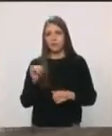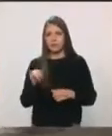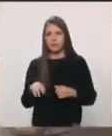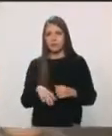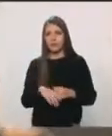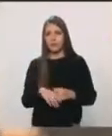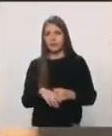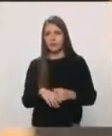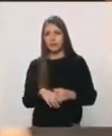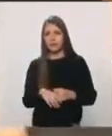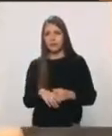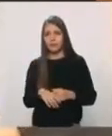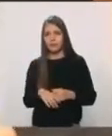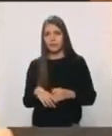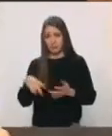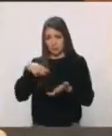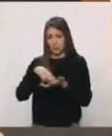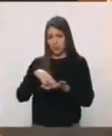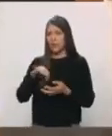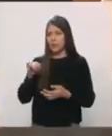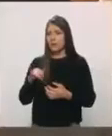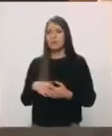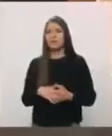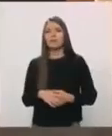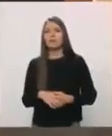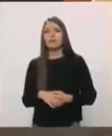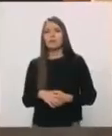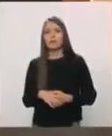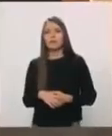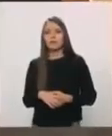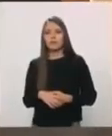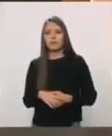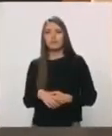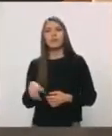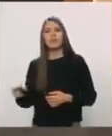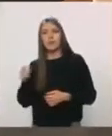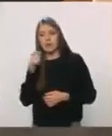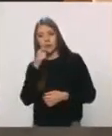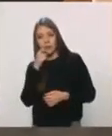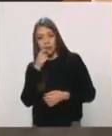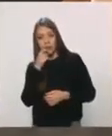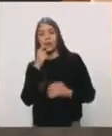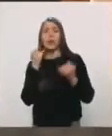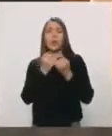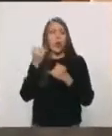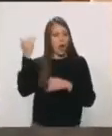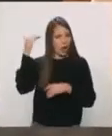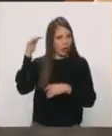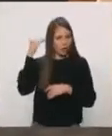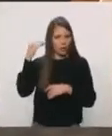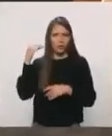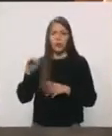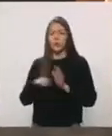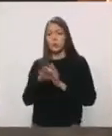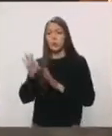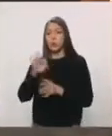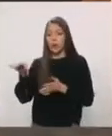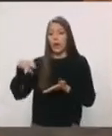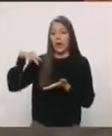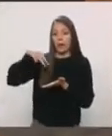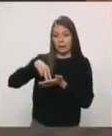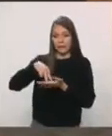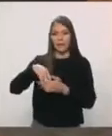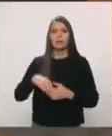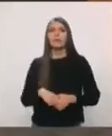si se fijan, ¿De esta pie? técnica, sí, está perfectísimo. Esta técnica aplicaría tanto para niños pequeños como para adultos, ¿no? Mientras se sostenga en pie. Yo me